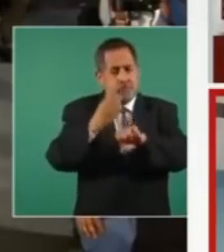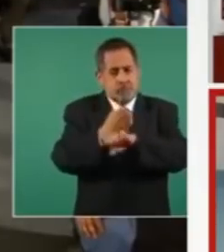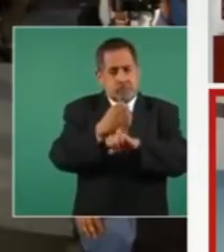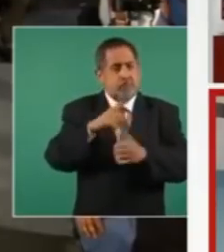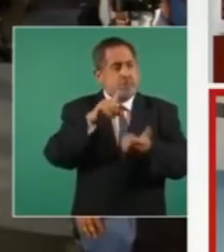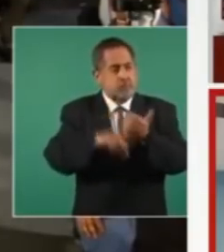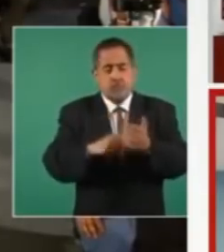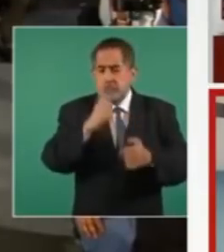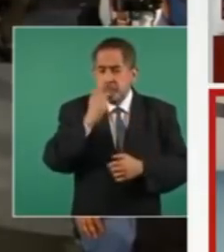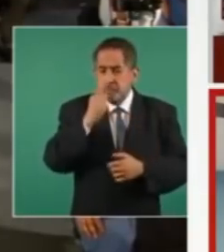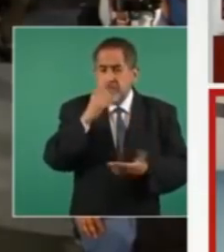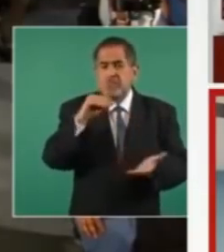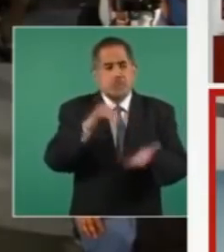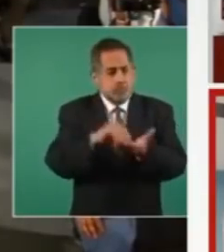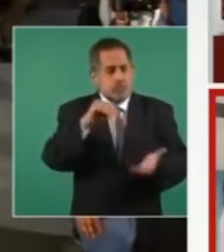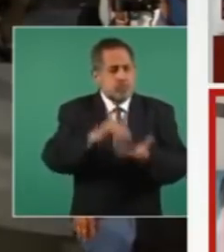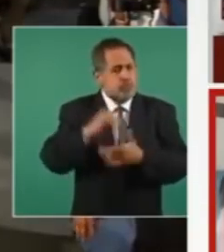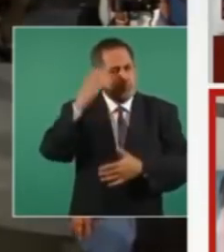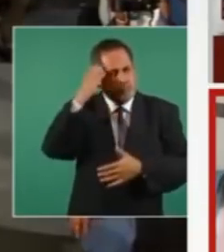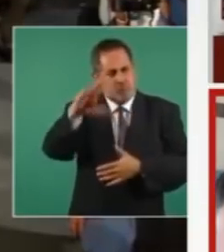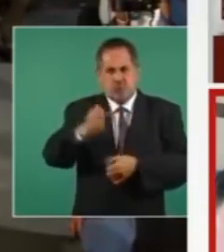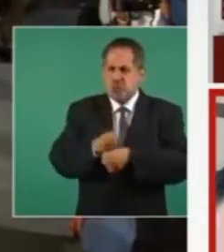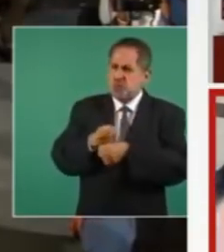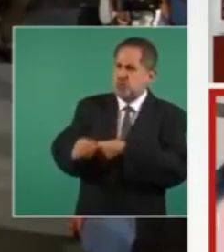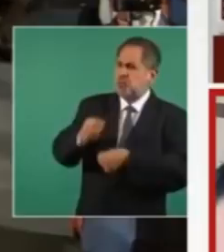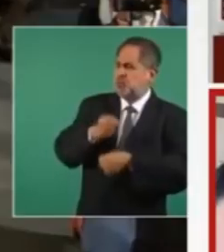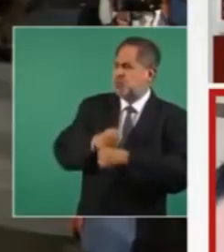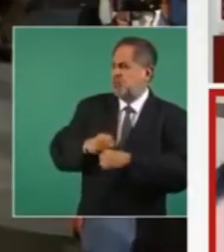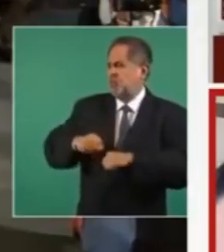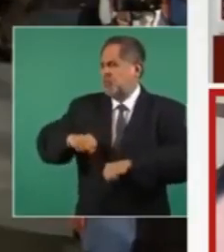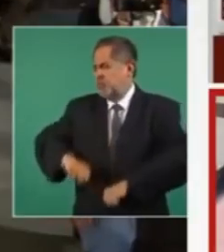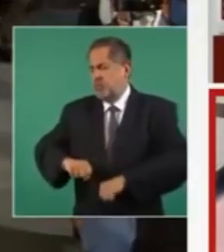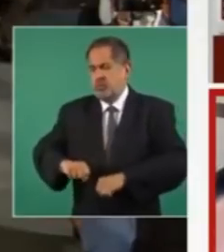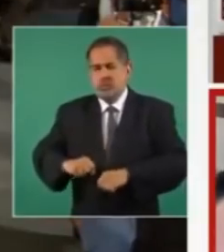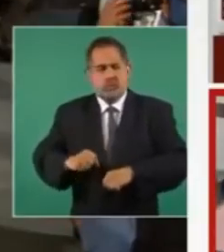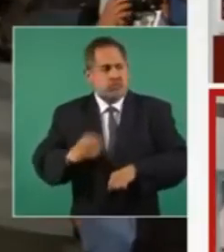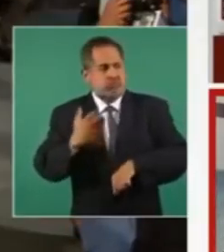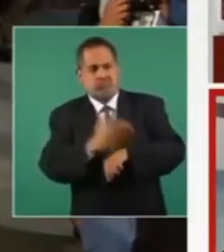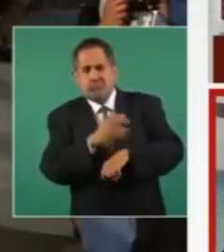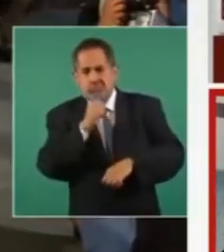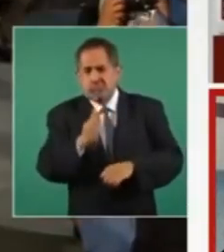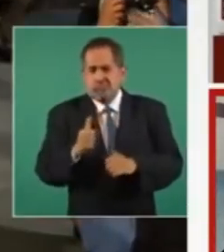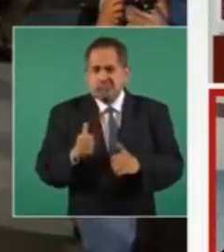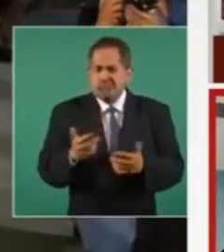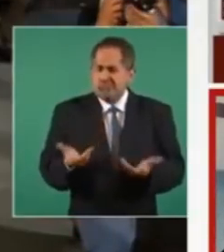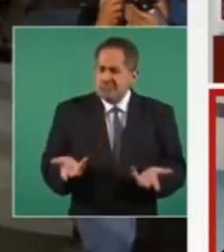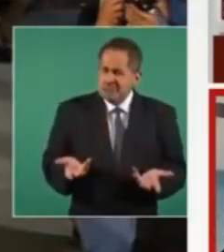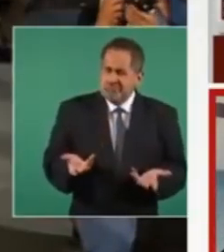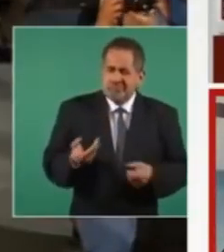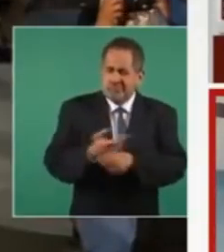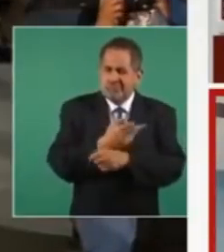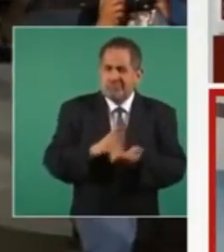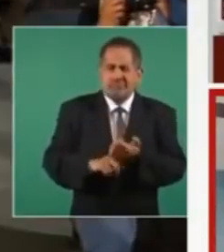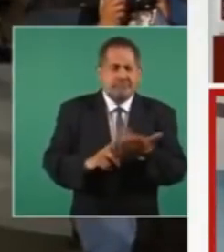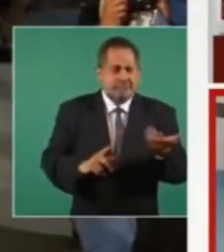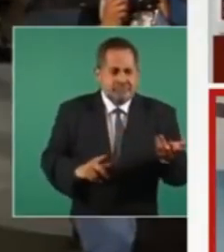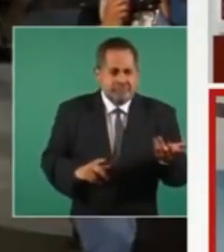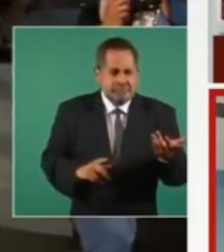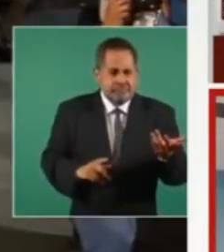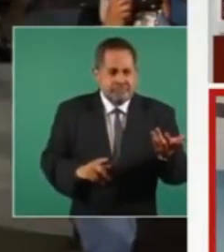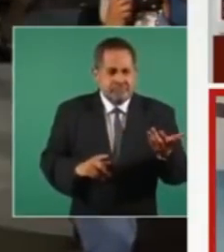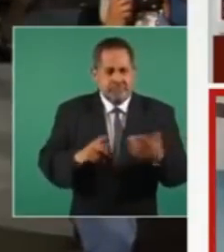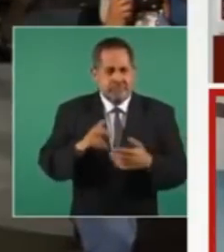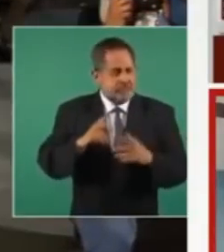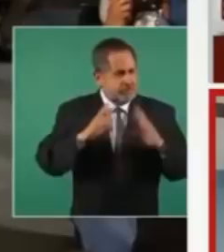brutalidad policíaca sigue intacta. Preguntarle ahí respecto a